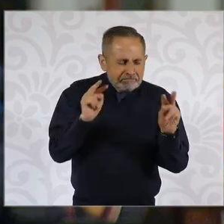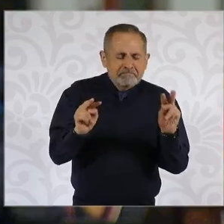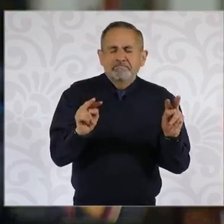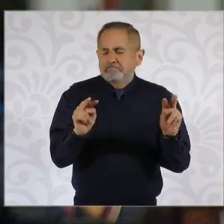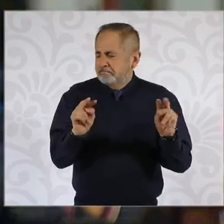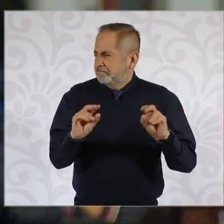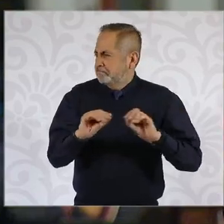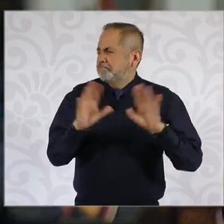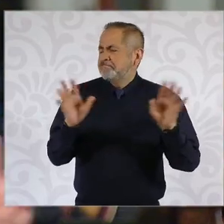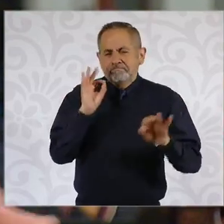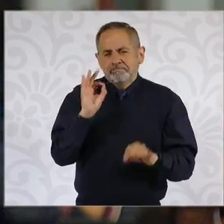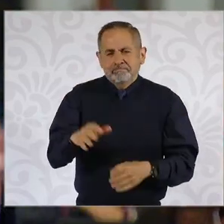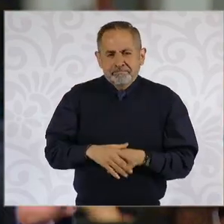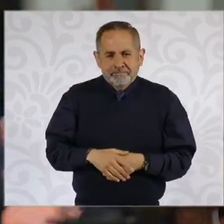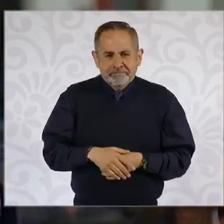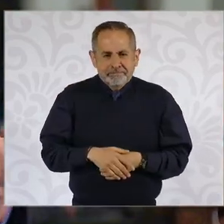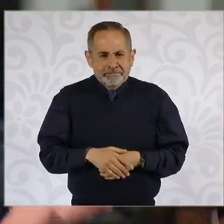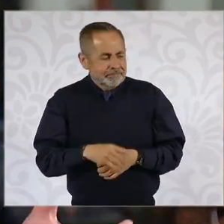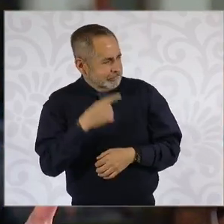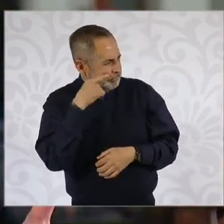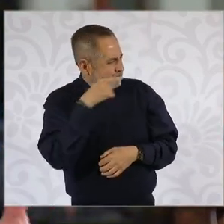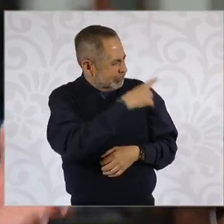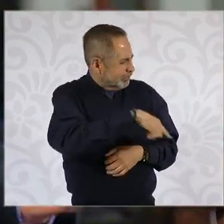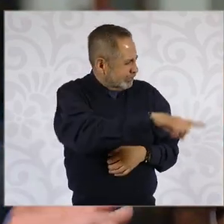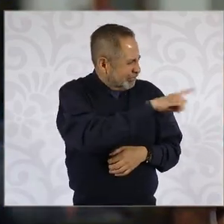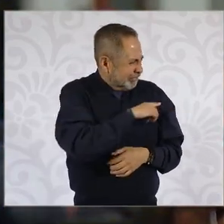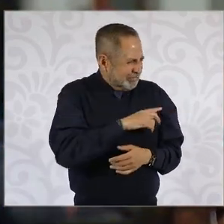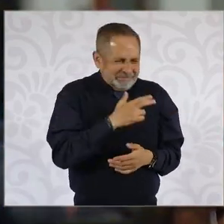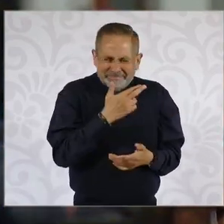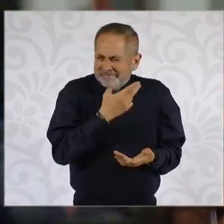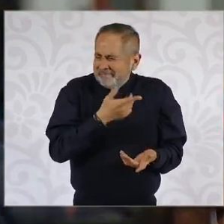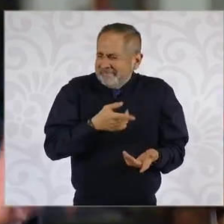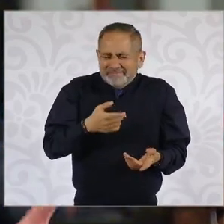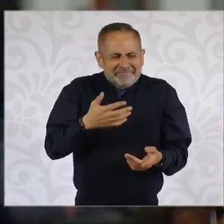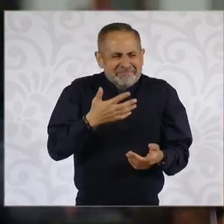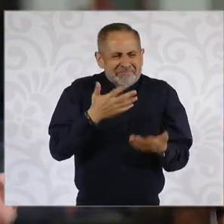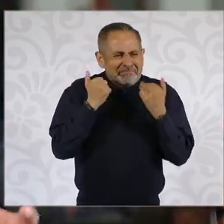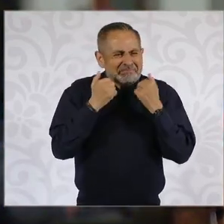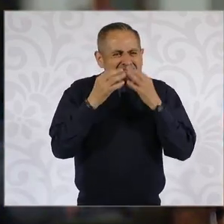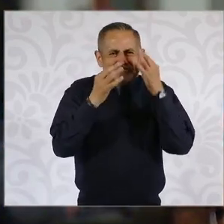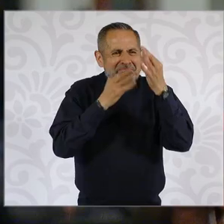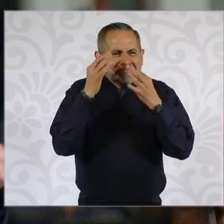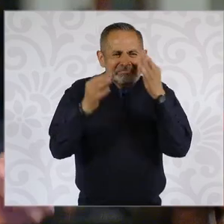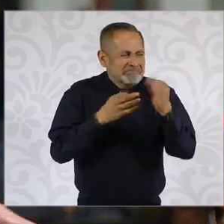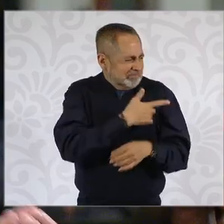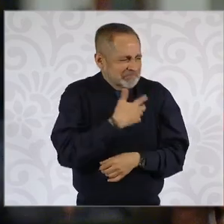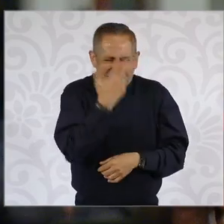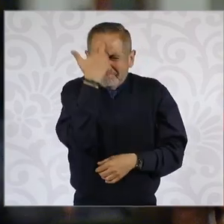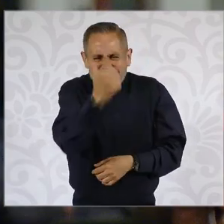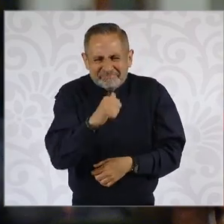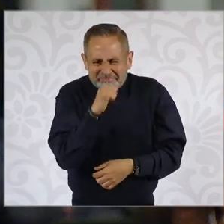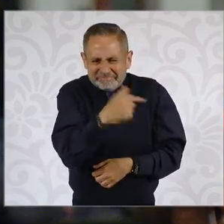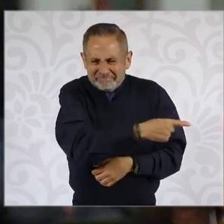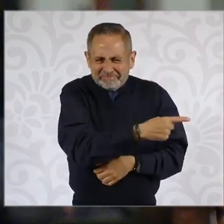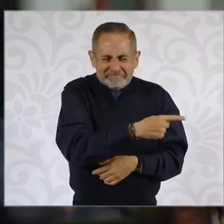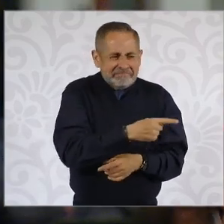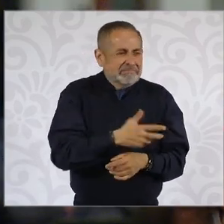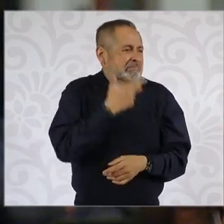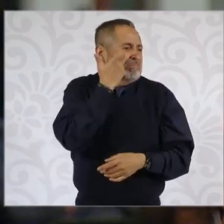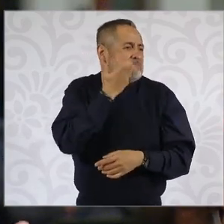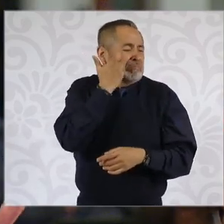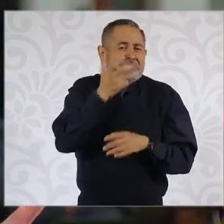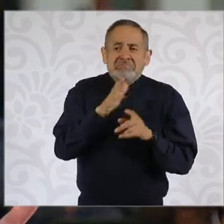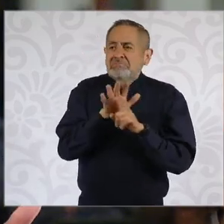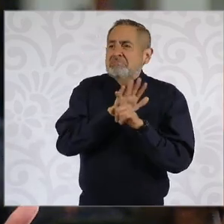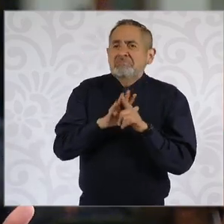imagino que es incómodo de repente ver un sinsentido en medios de propaganda, de tergiversación de la información, etcétera. Sin